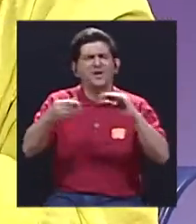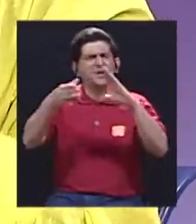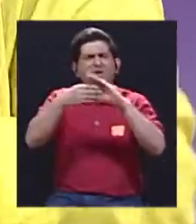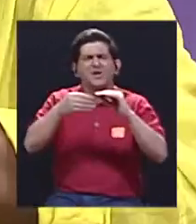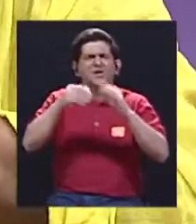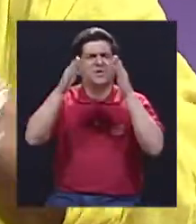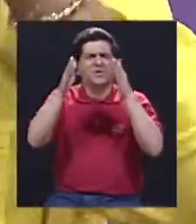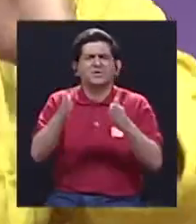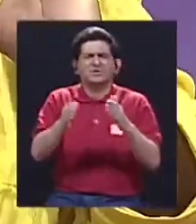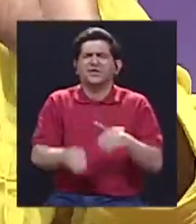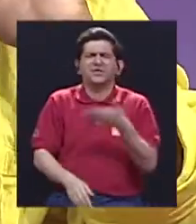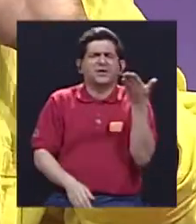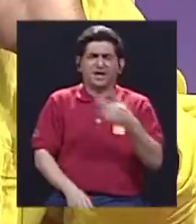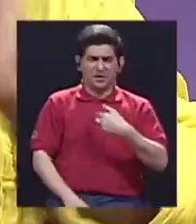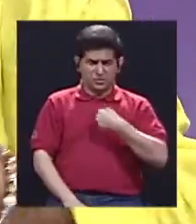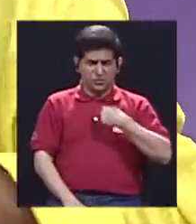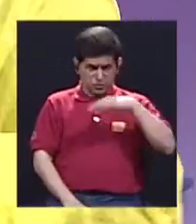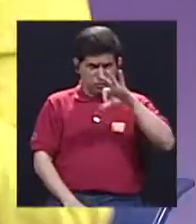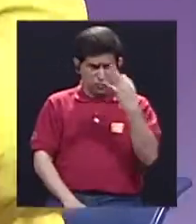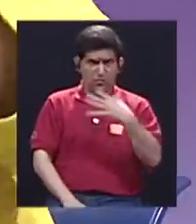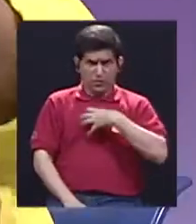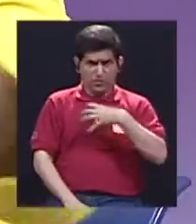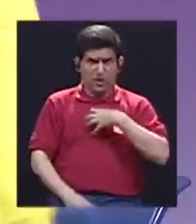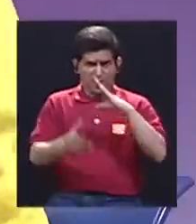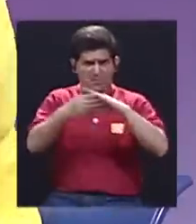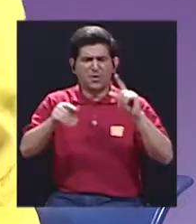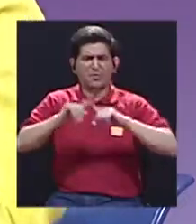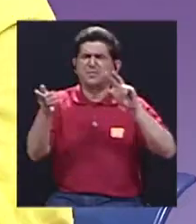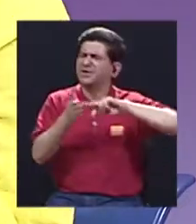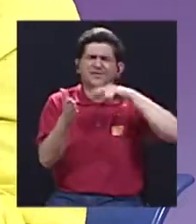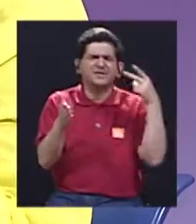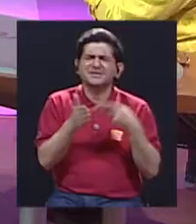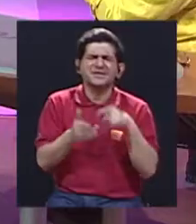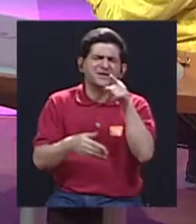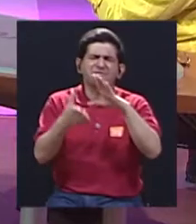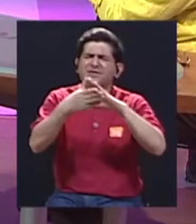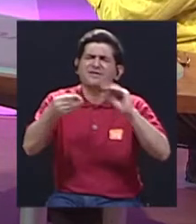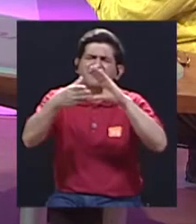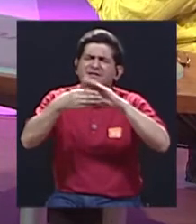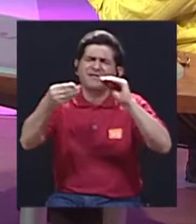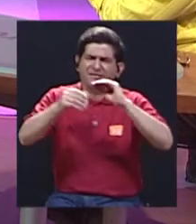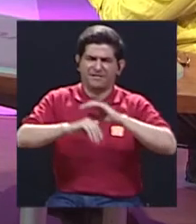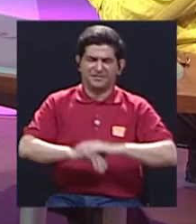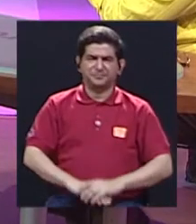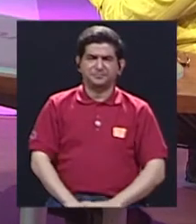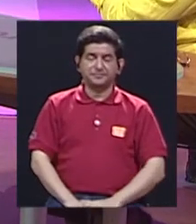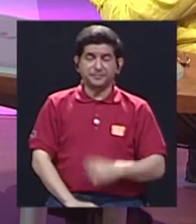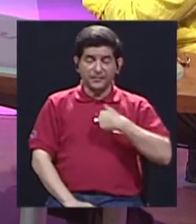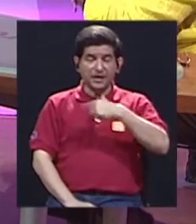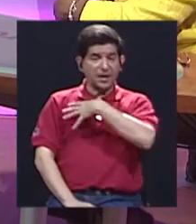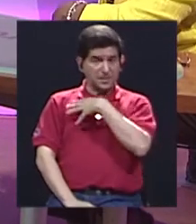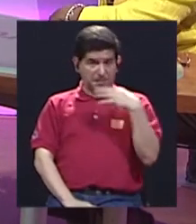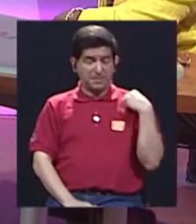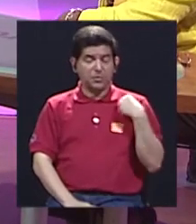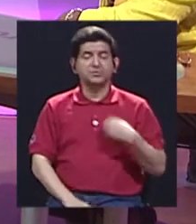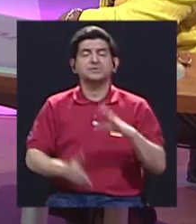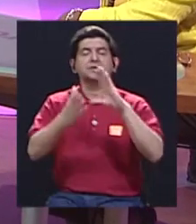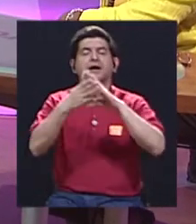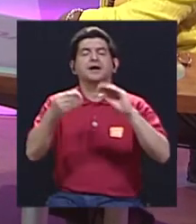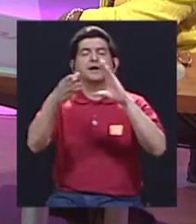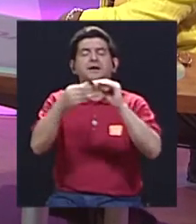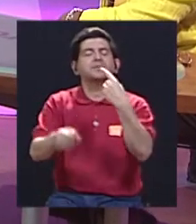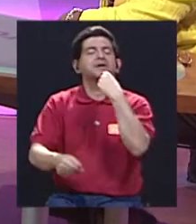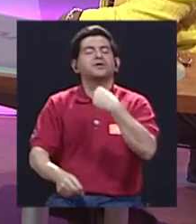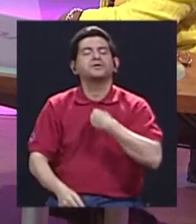yo como cuentera tengo mi historia de contar cuentos para ustedes quieres contar cuentos paraguas a mí me gusta mucho que me cuenten cuentos